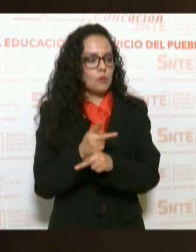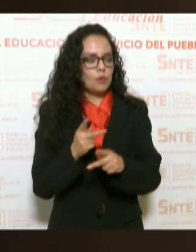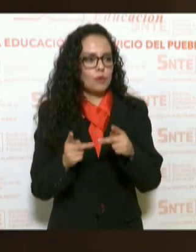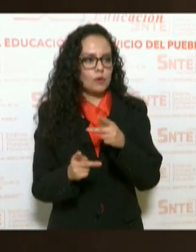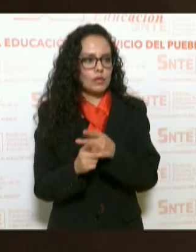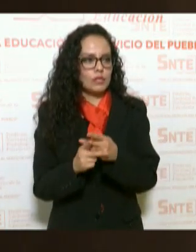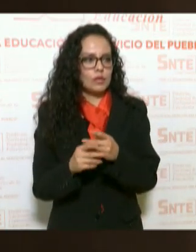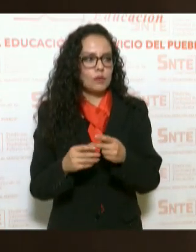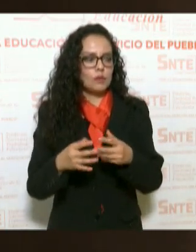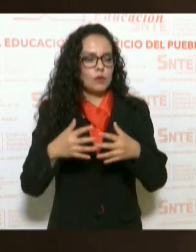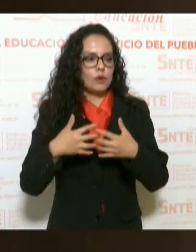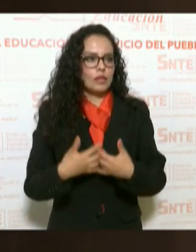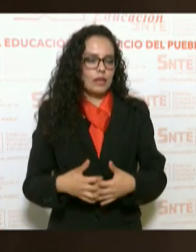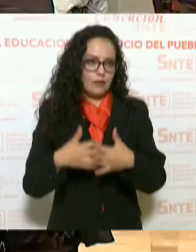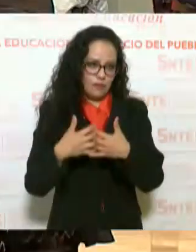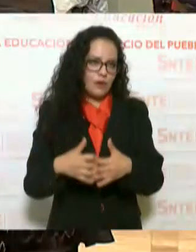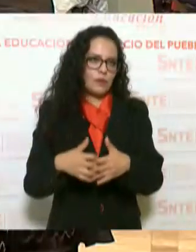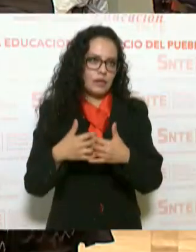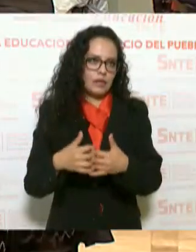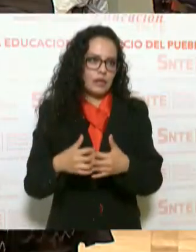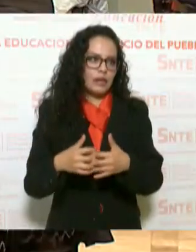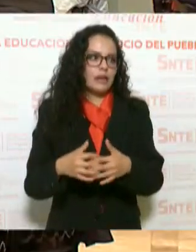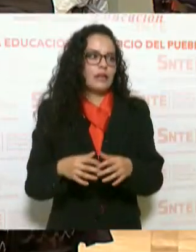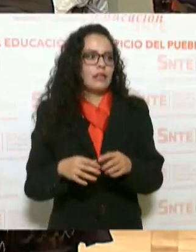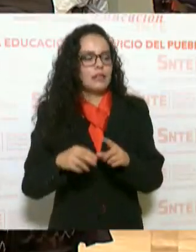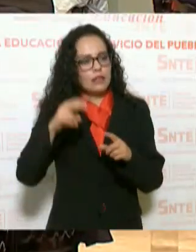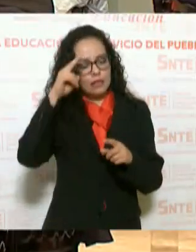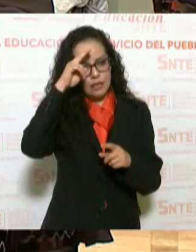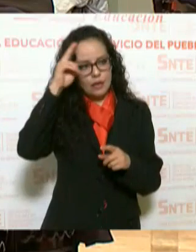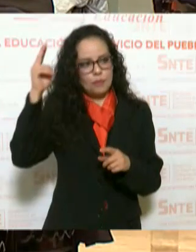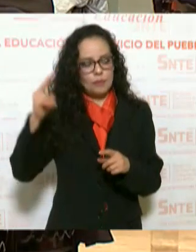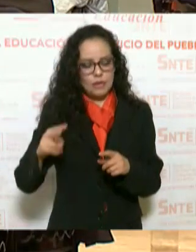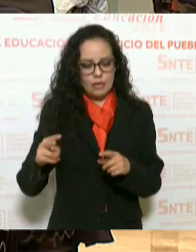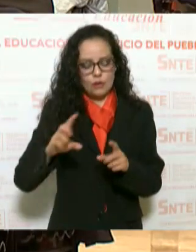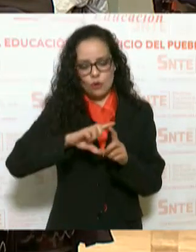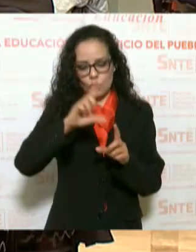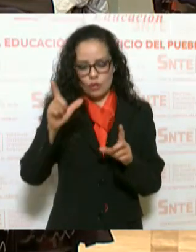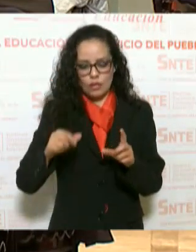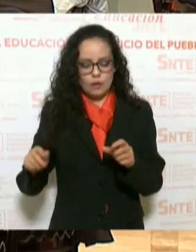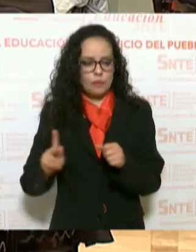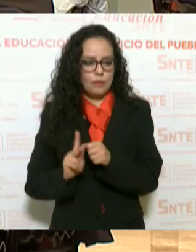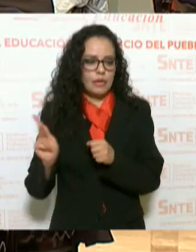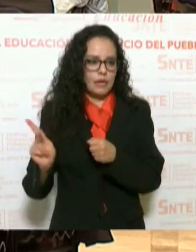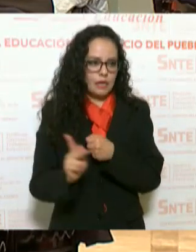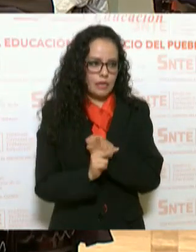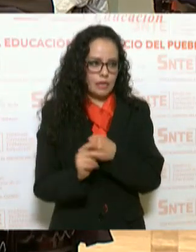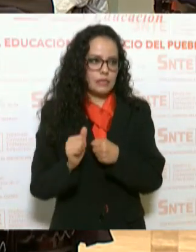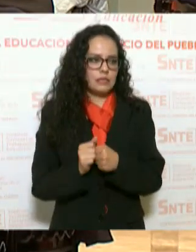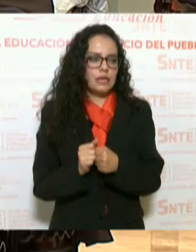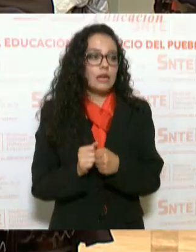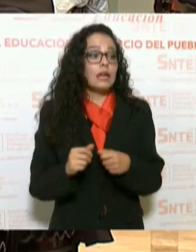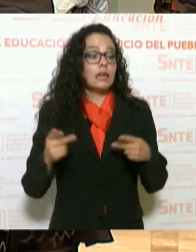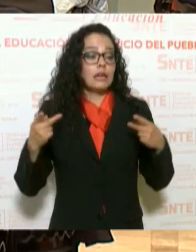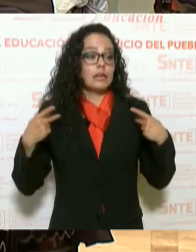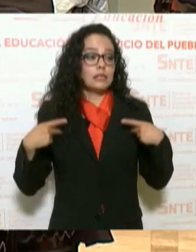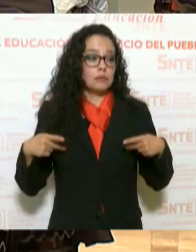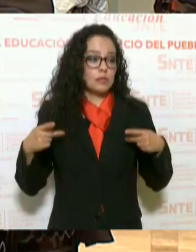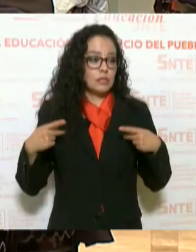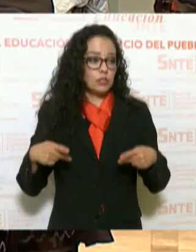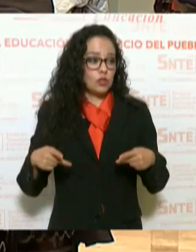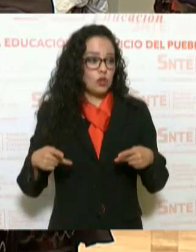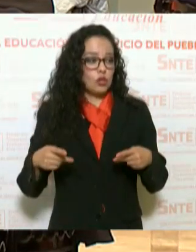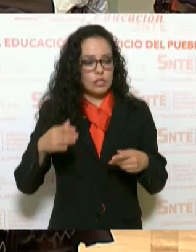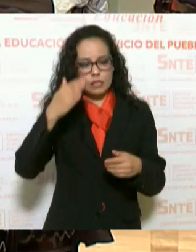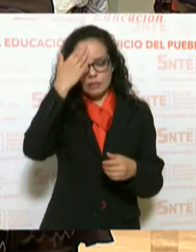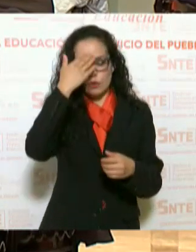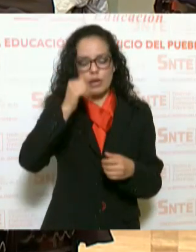y fomentar la formación de personas con capacidad creativa, innovadora y